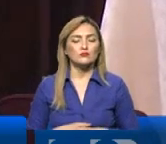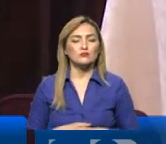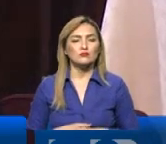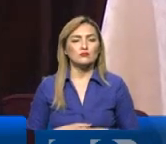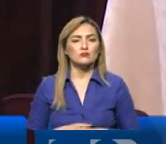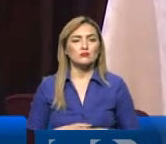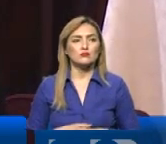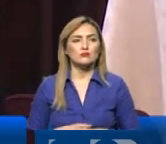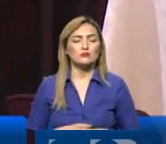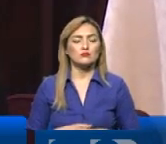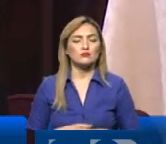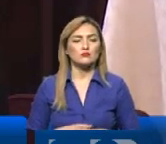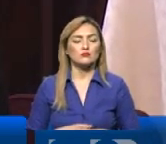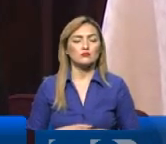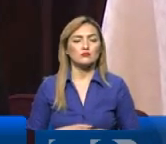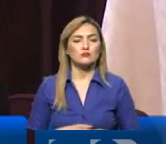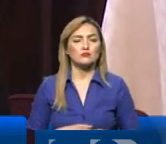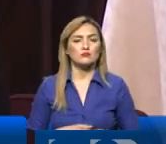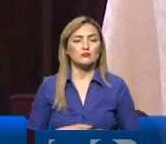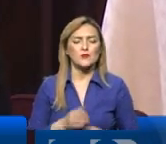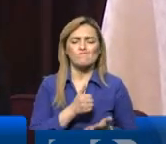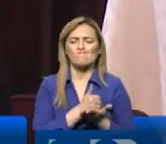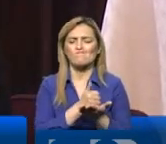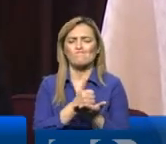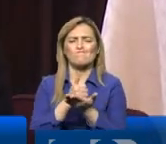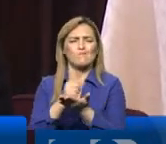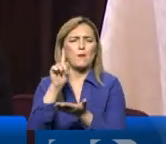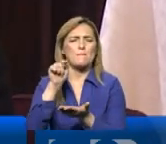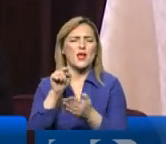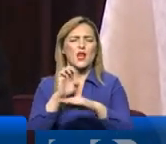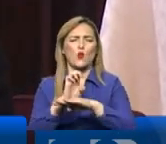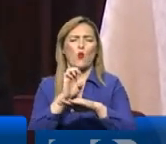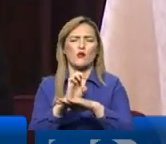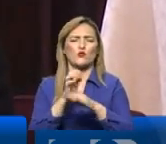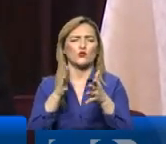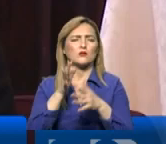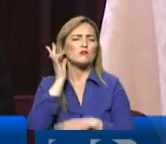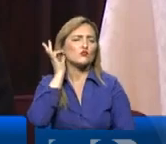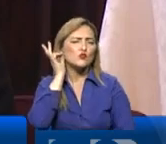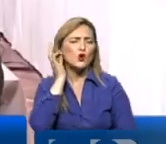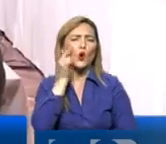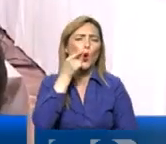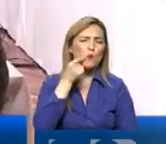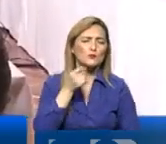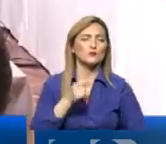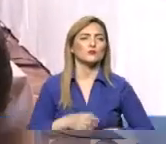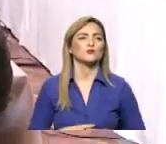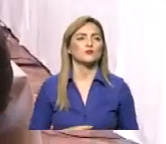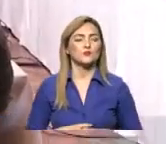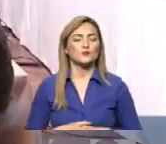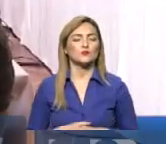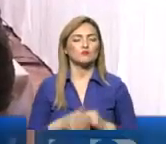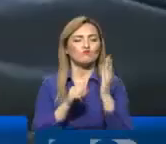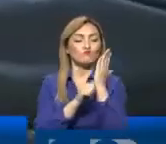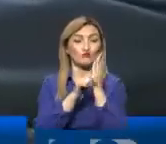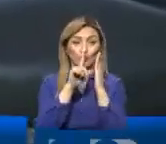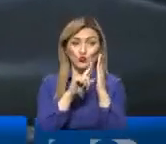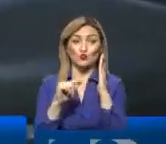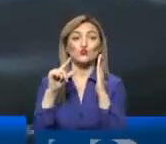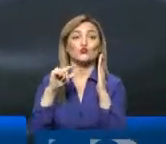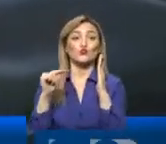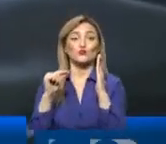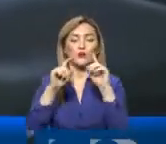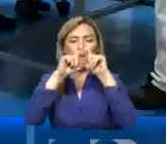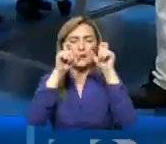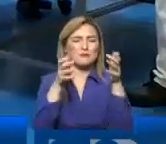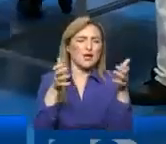rápidamente al beneficio de miles y de miles de ecuatorianas y de ecuatorianos. Según el Ministerio de Finanzas, las